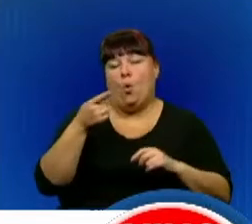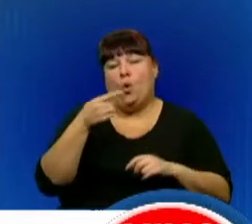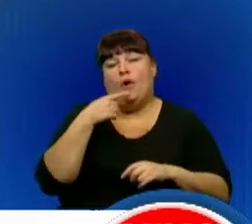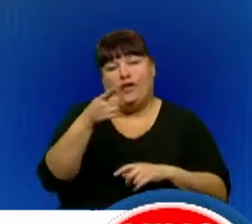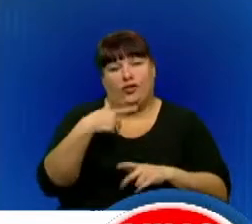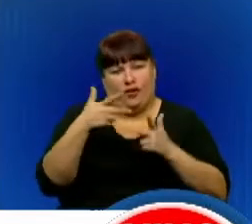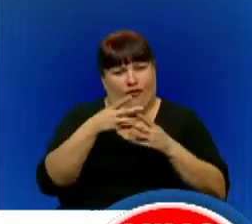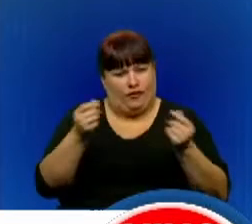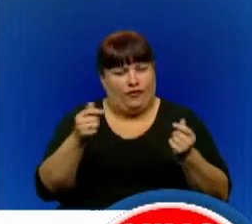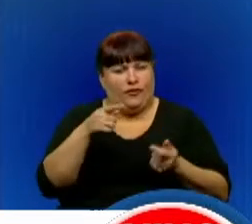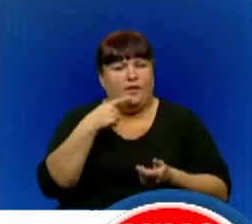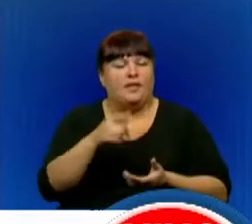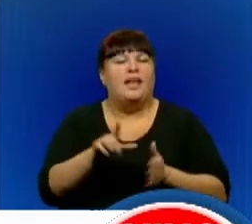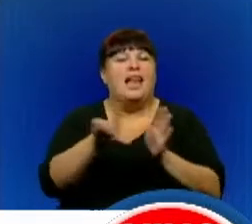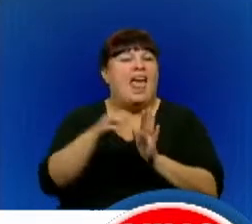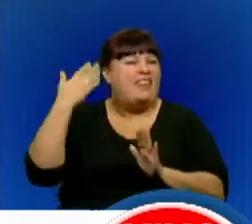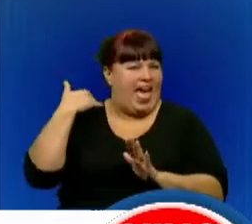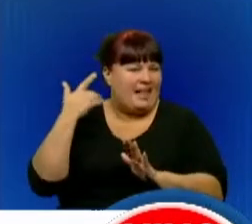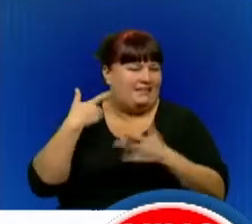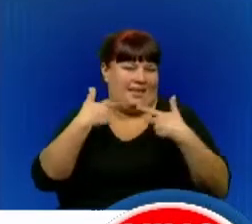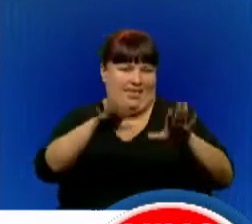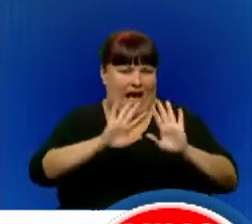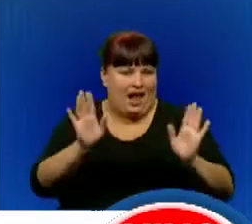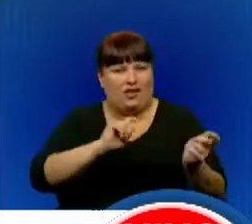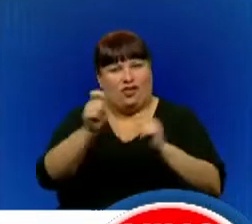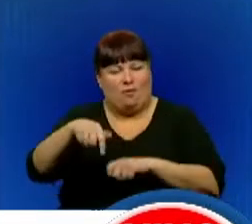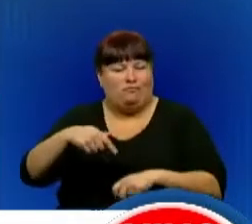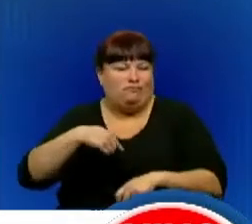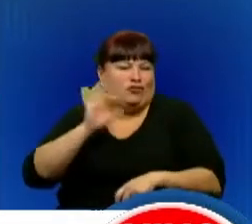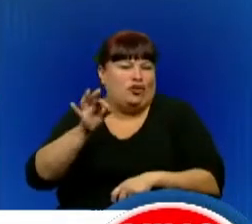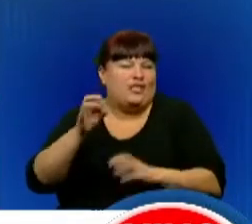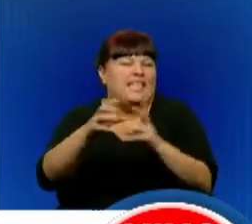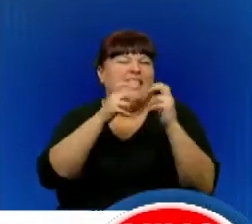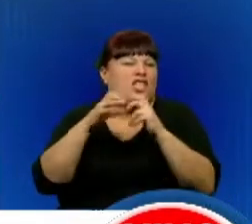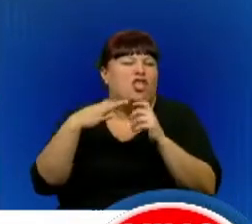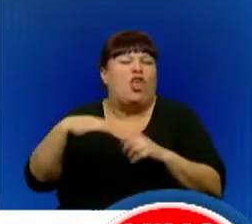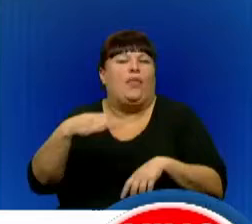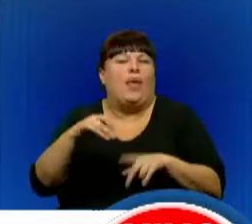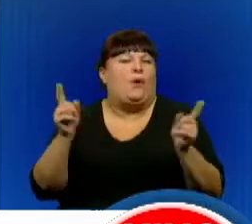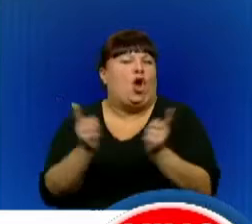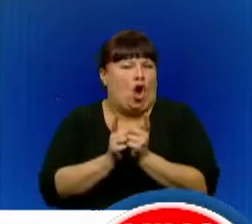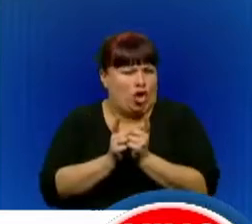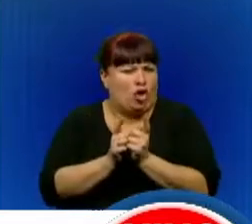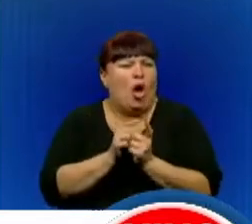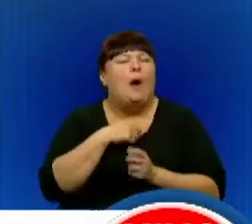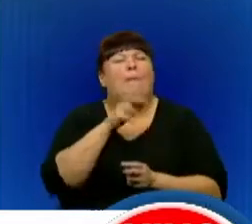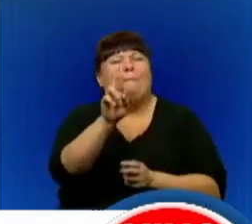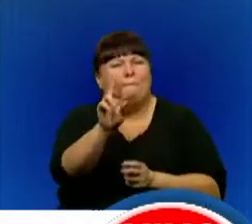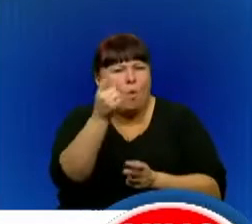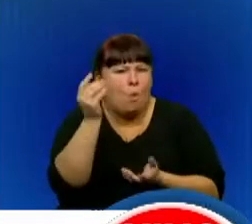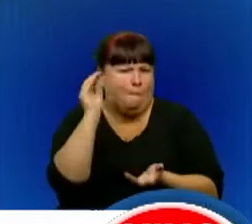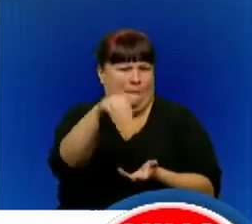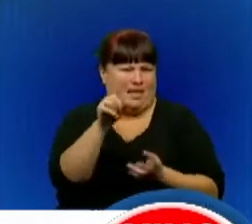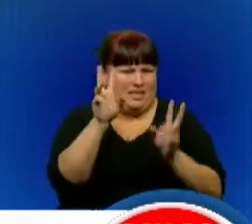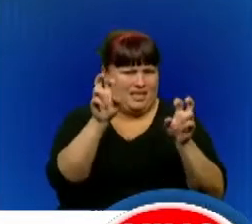dejé el uso de la palabra en la ley anterior porque entendíamos que la sesión debía ser corta. Pero permítame una